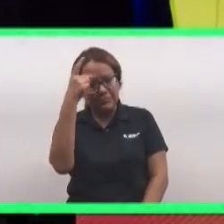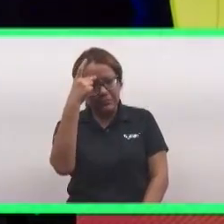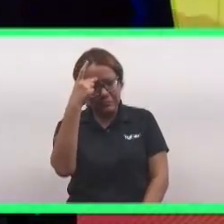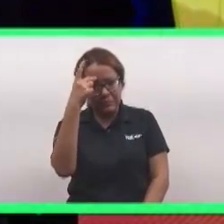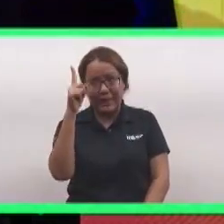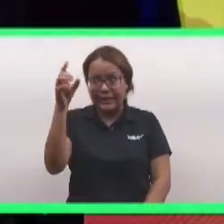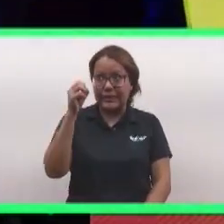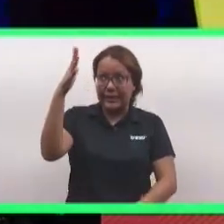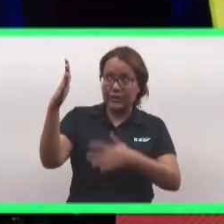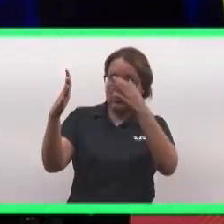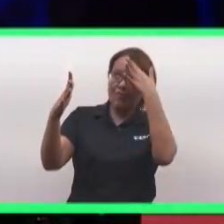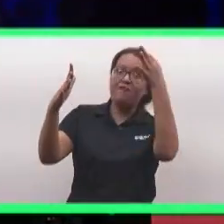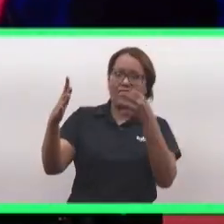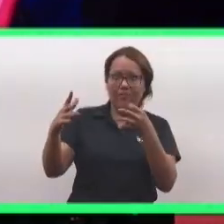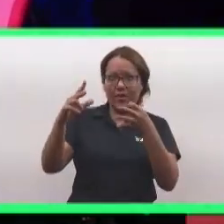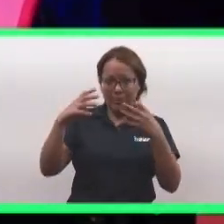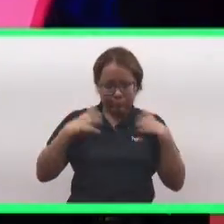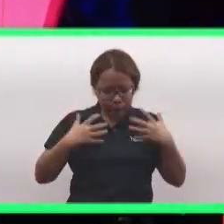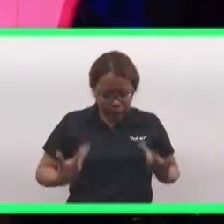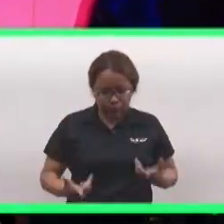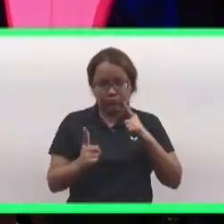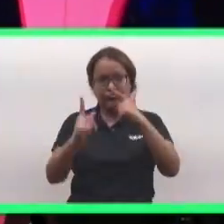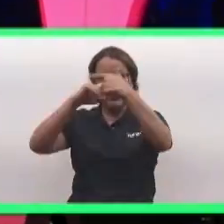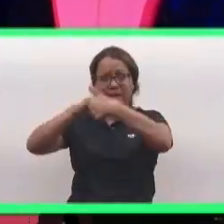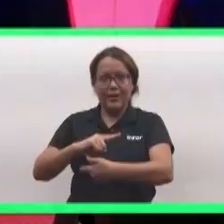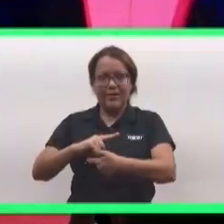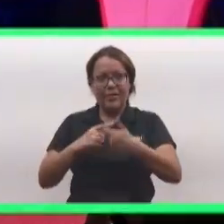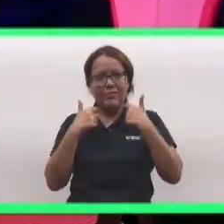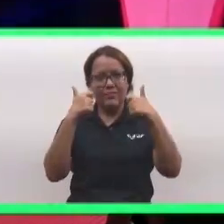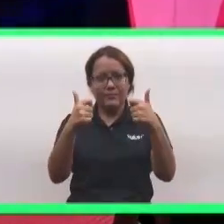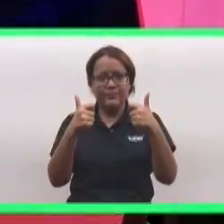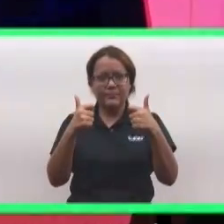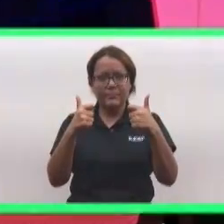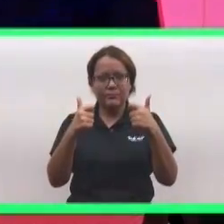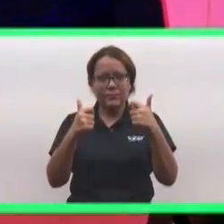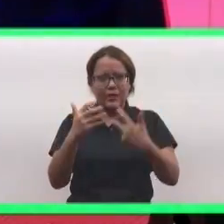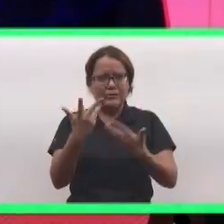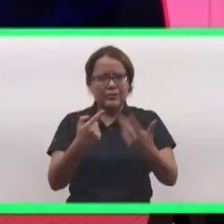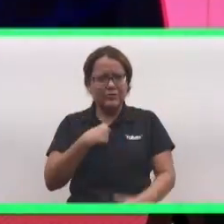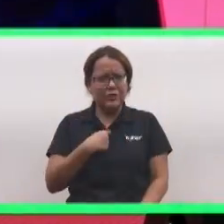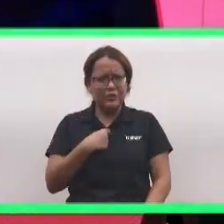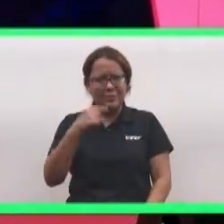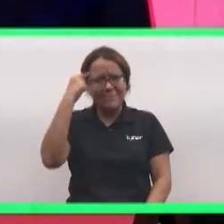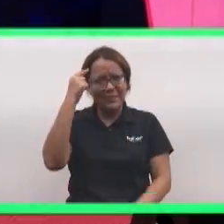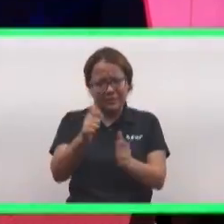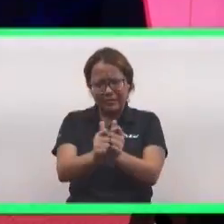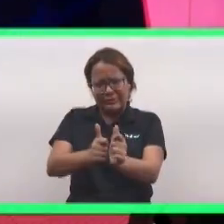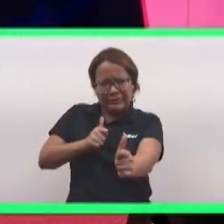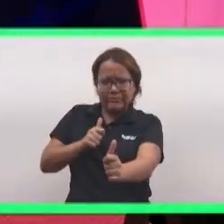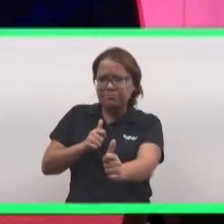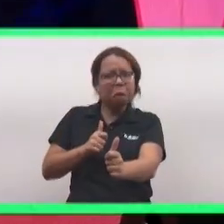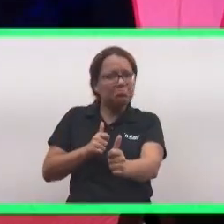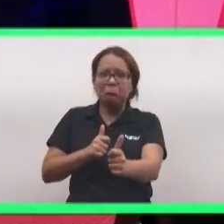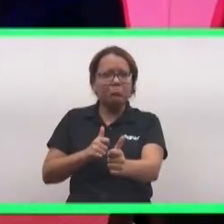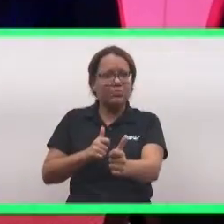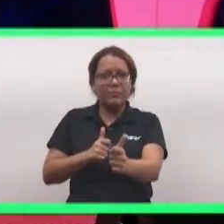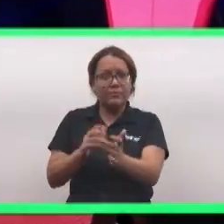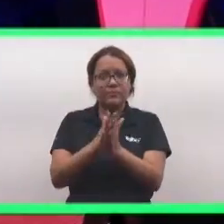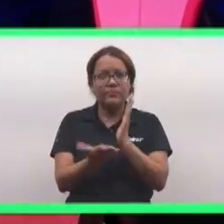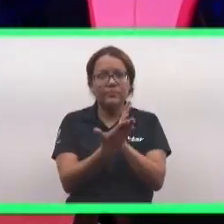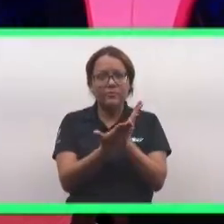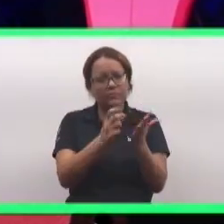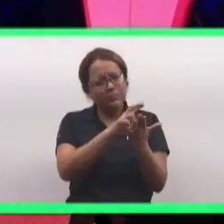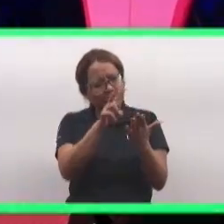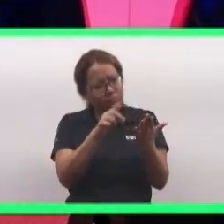las cosas. ¿Alguien dice amén? Y las cambia para bien, no importando si yo veo que estoy retrocediendo. Esta porción de la